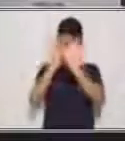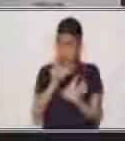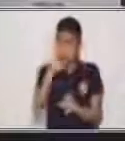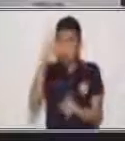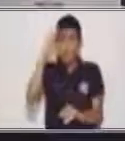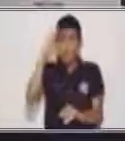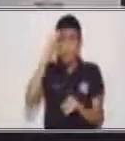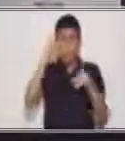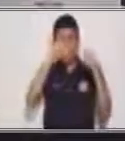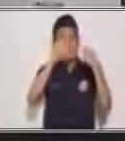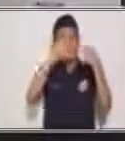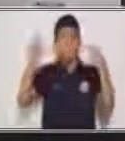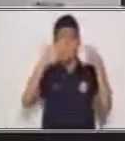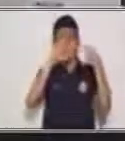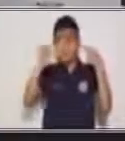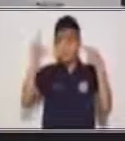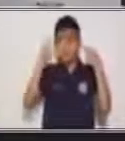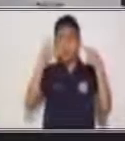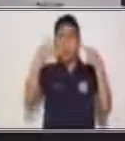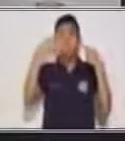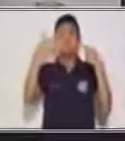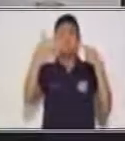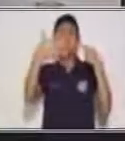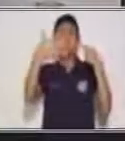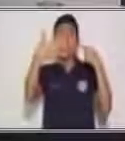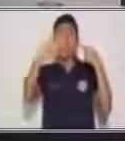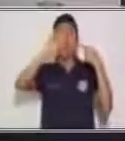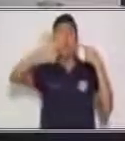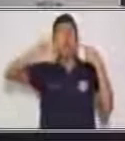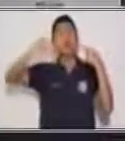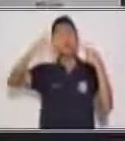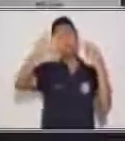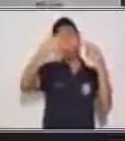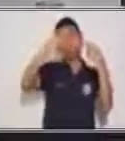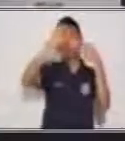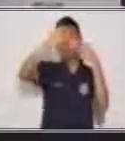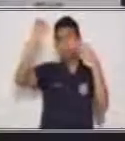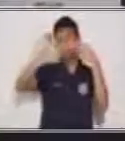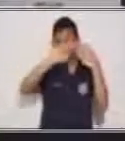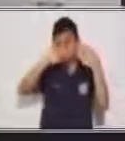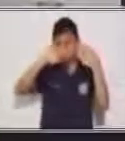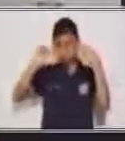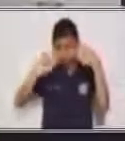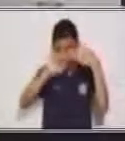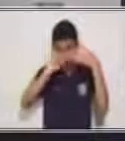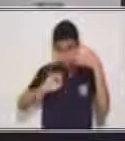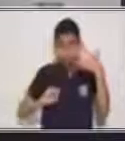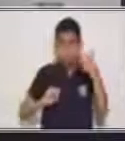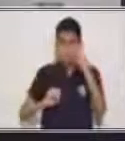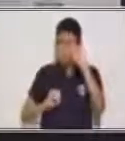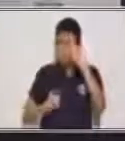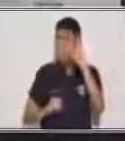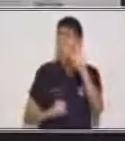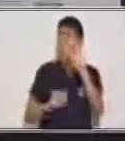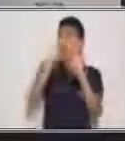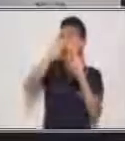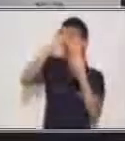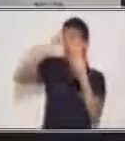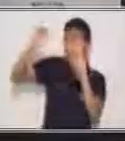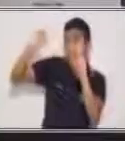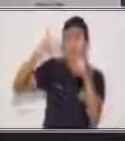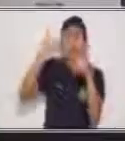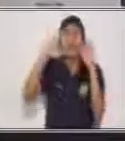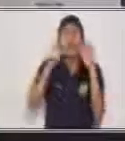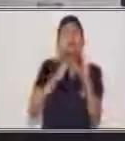párrafo no pueden ir más de 5 oraciones. Y en una oración hay una estructura gramatical para redactarla. Entonces tienes que redactar